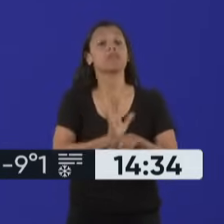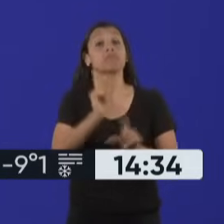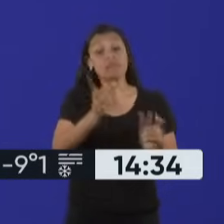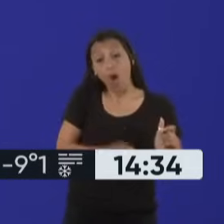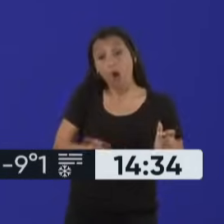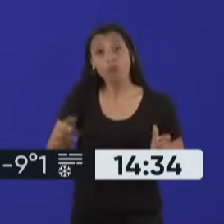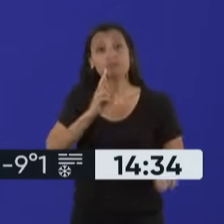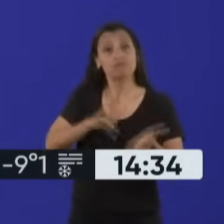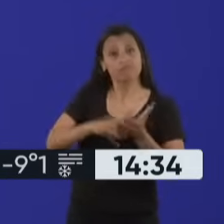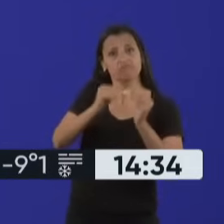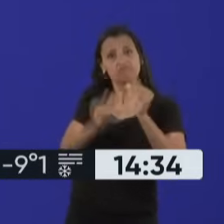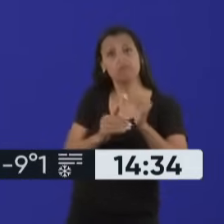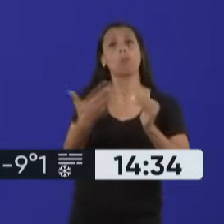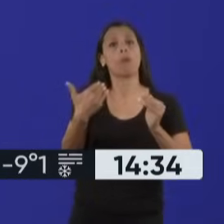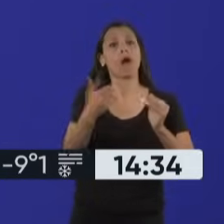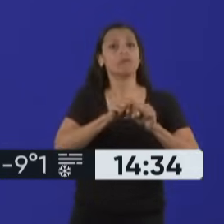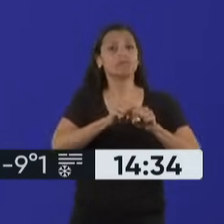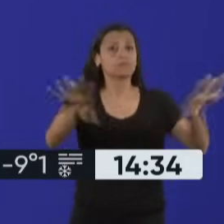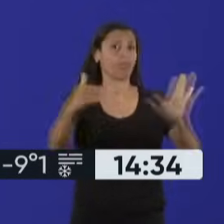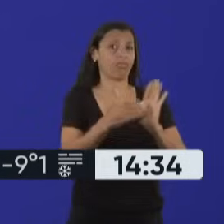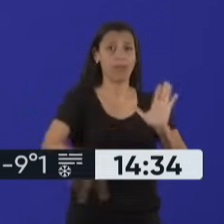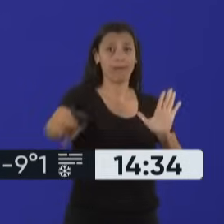ajuste fiscal podía ser expansivo.